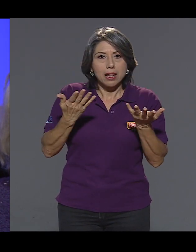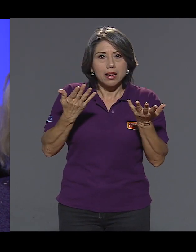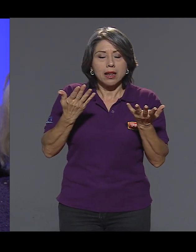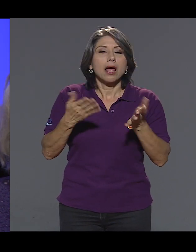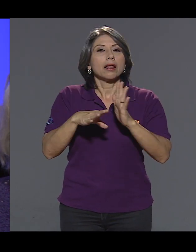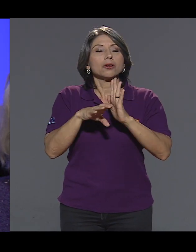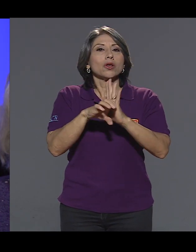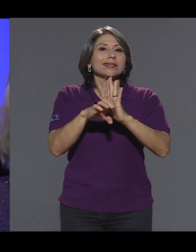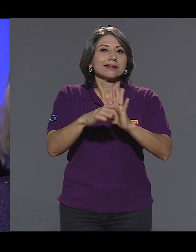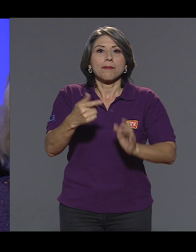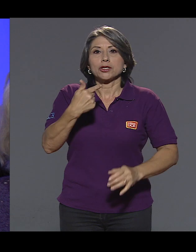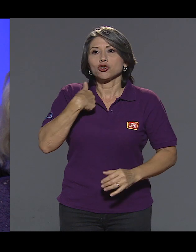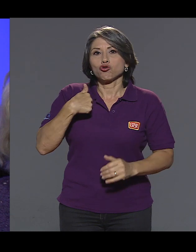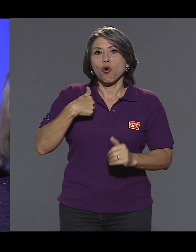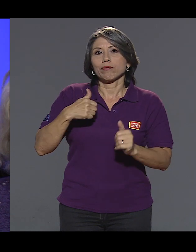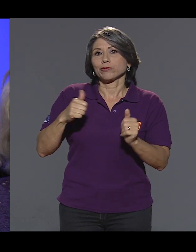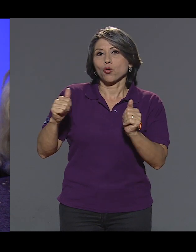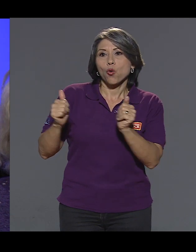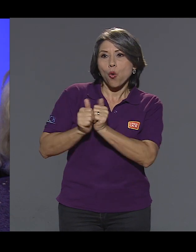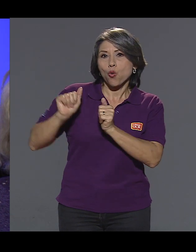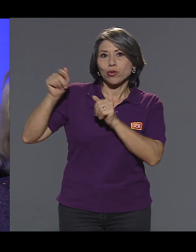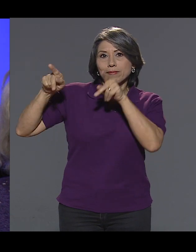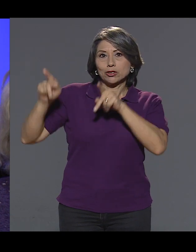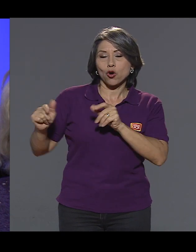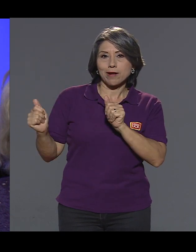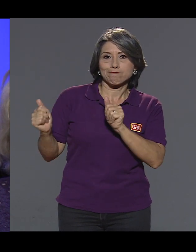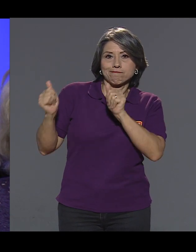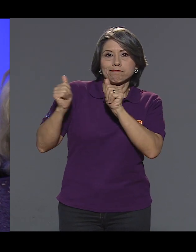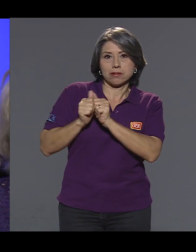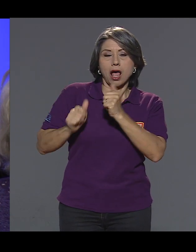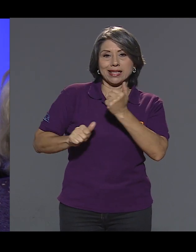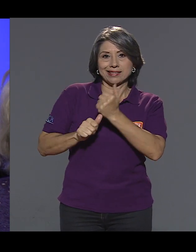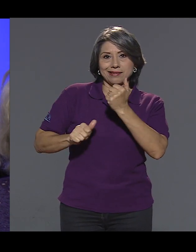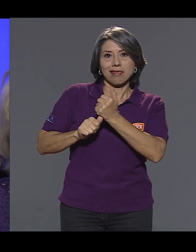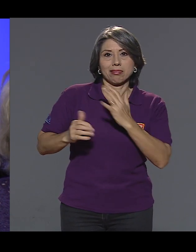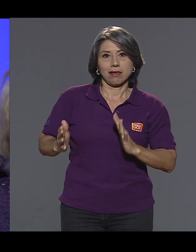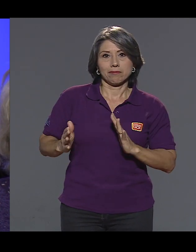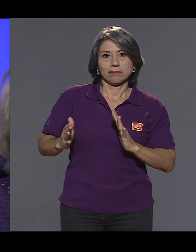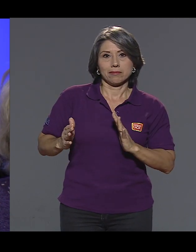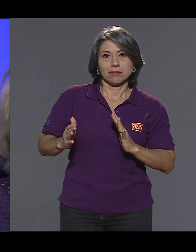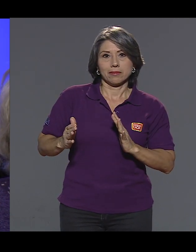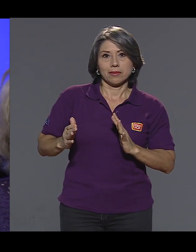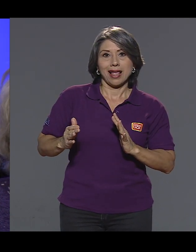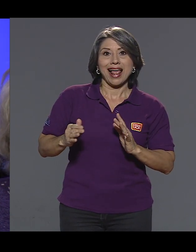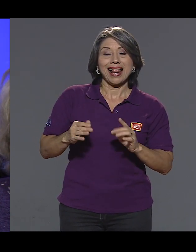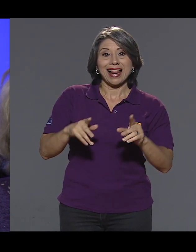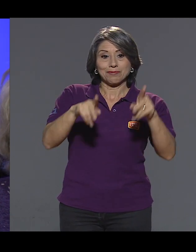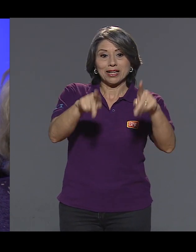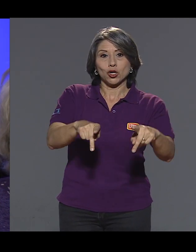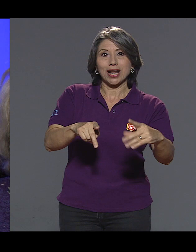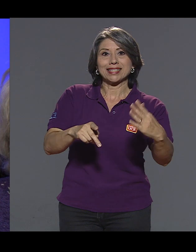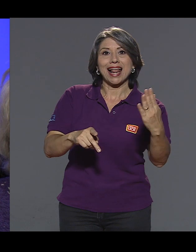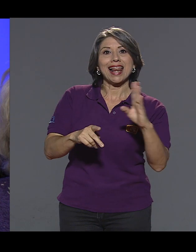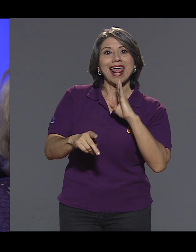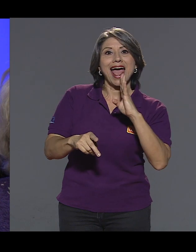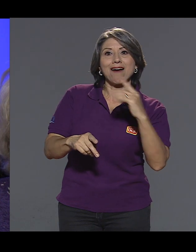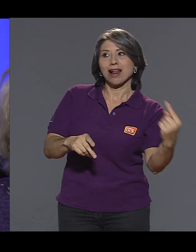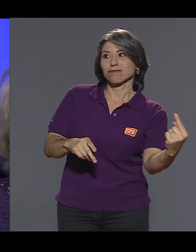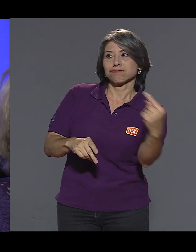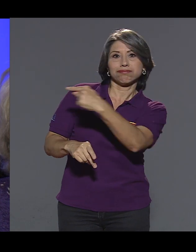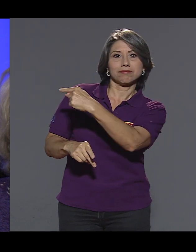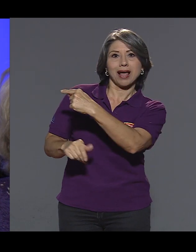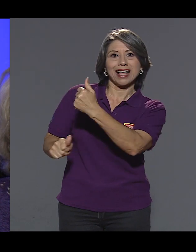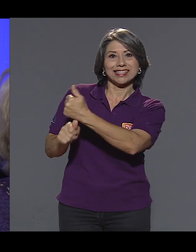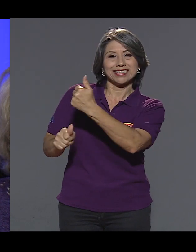voy acompañada por un asistente al sistema de salud, le hablan a mi asistente y le preguntan mis datos